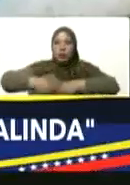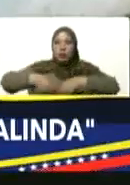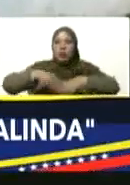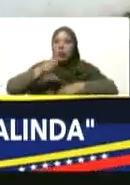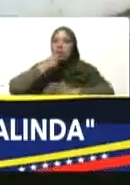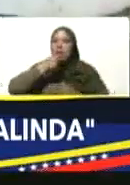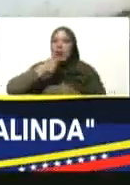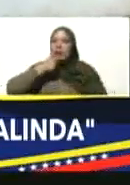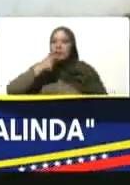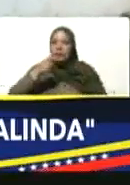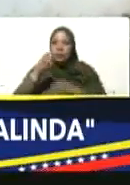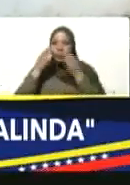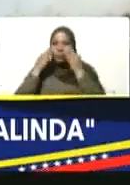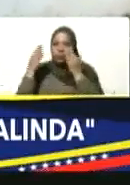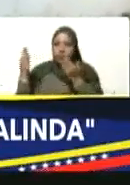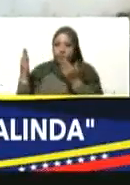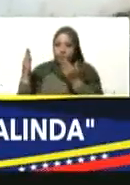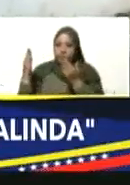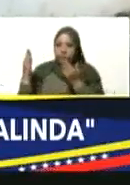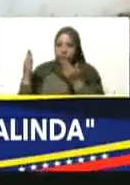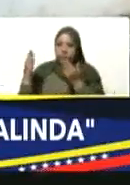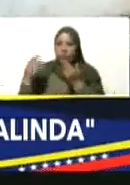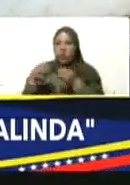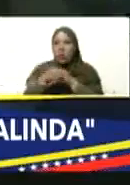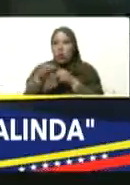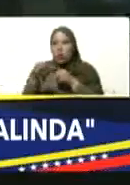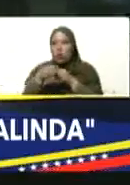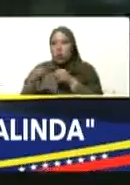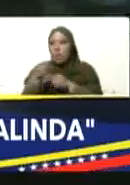una de las empresas reconocidas en nuestro municipio